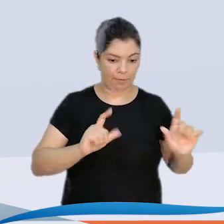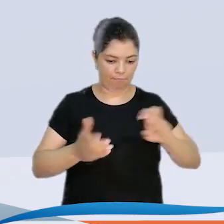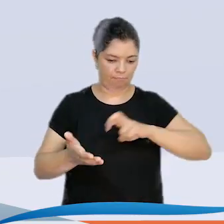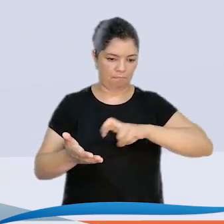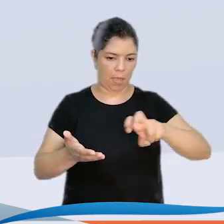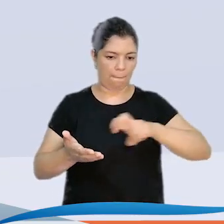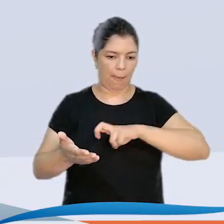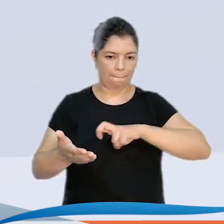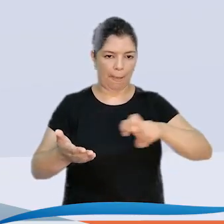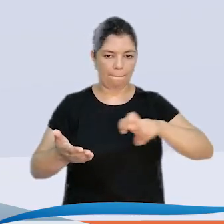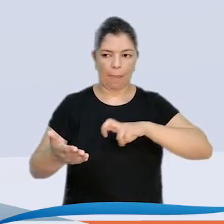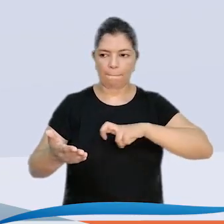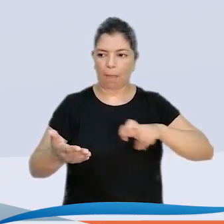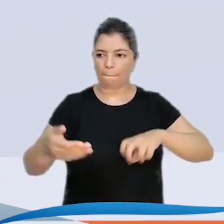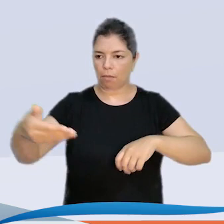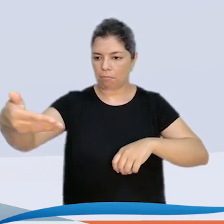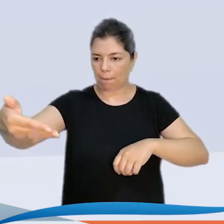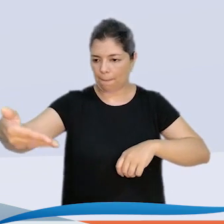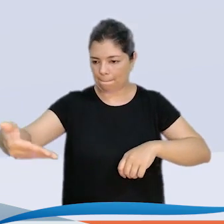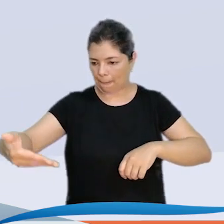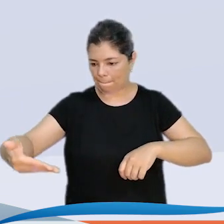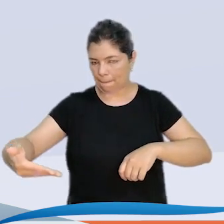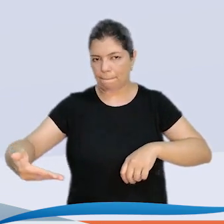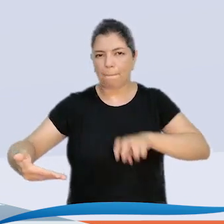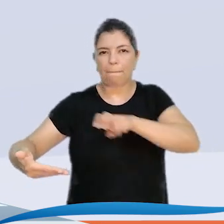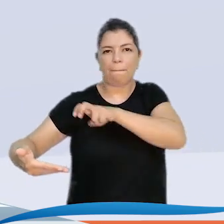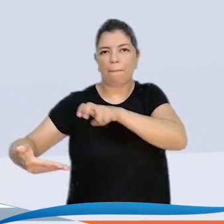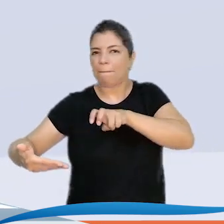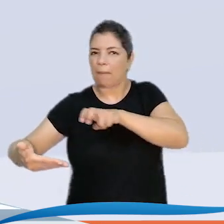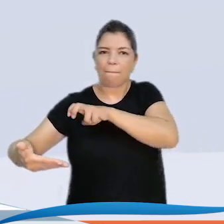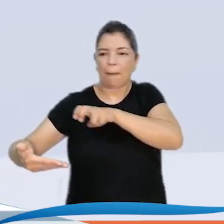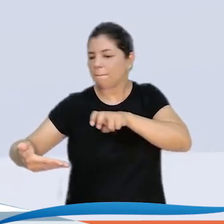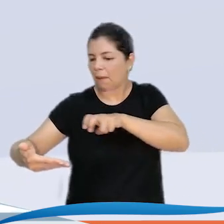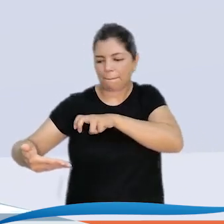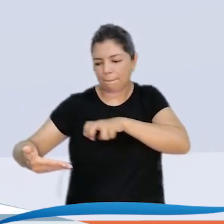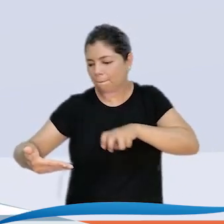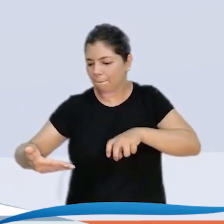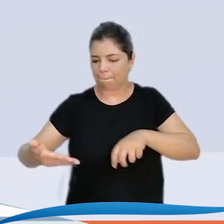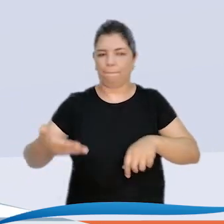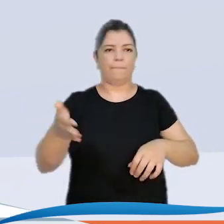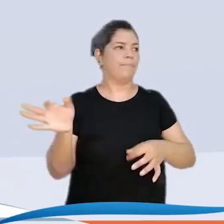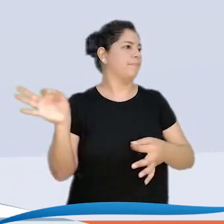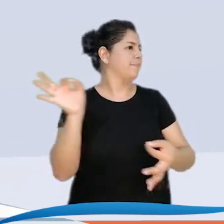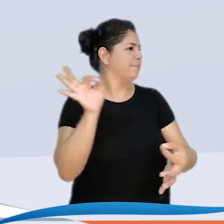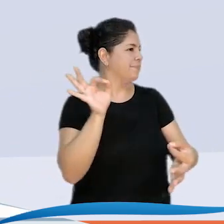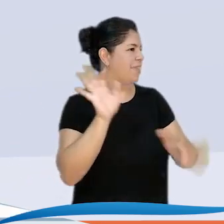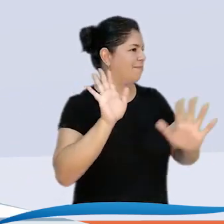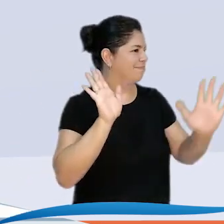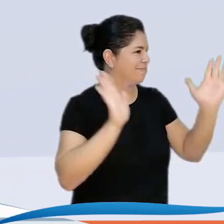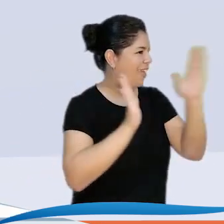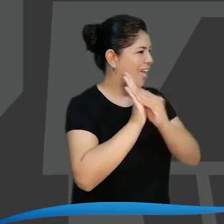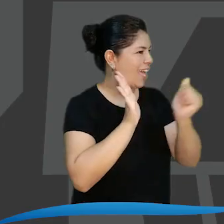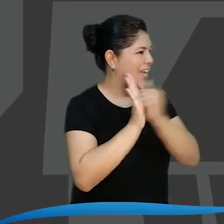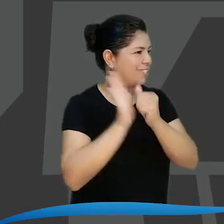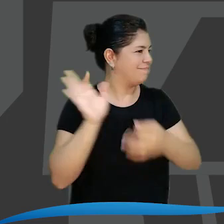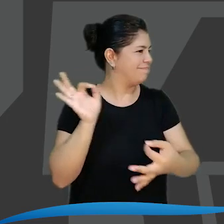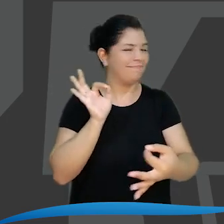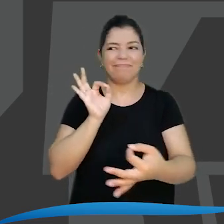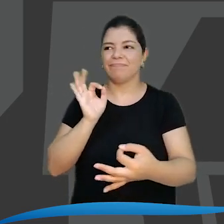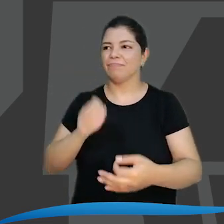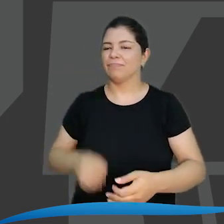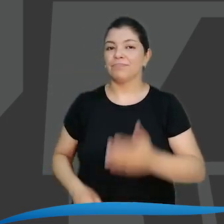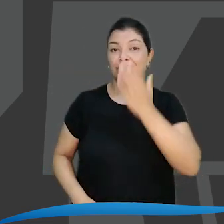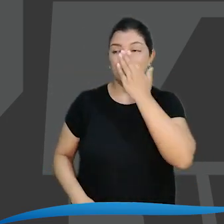clic en el botón de imprimir, vemos cómo sale el documento por una impresora, que suena y cascabelea furiosamente.